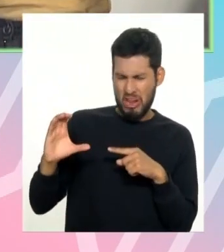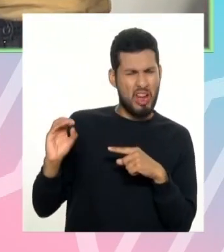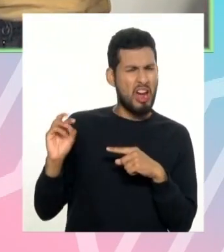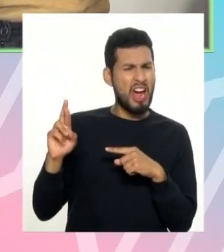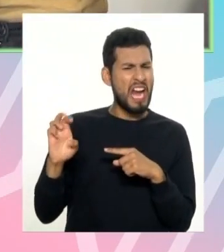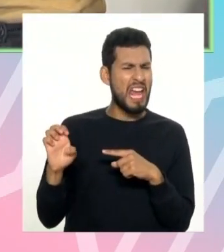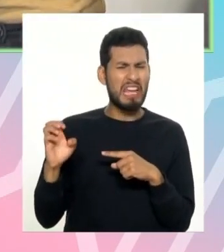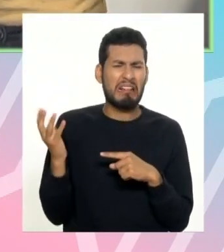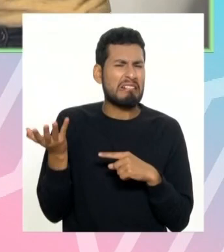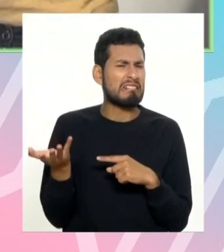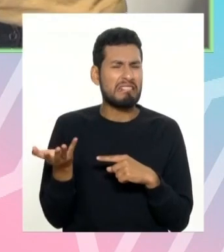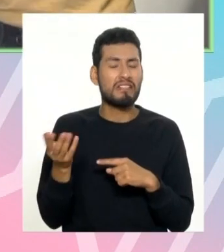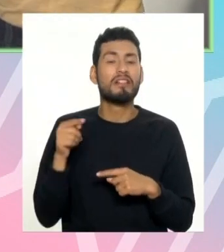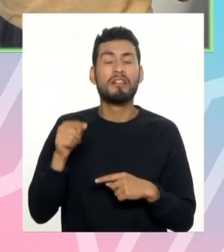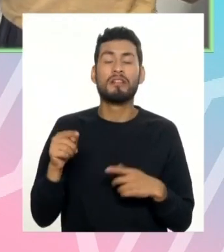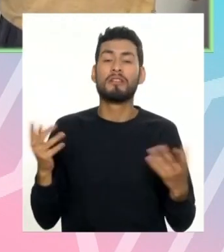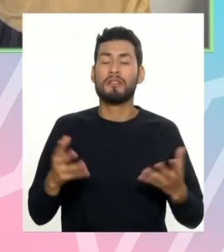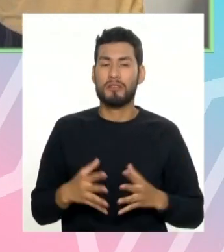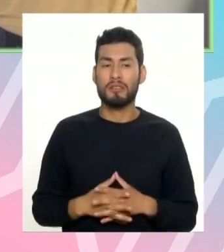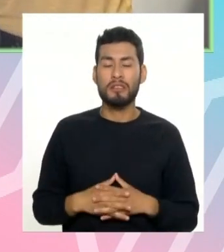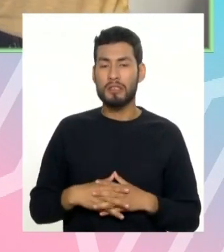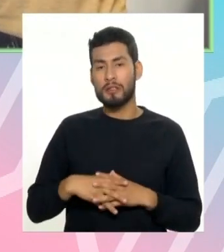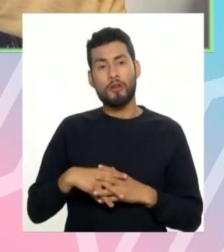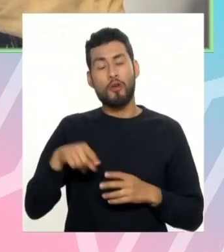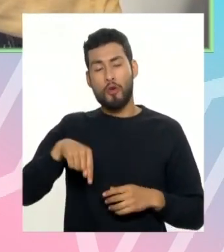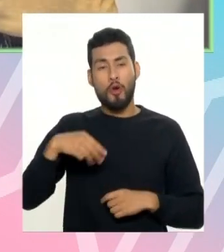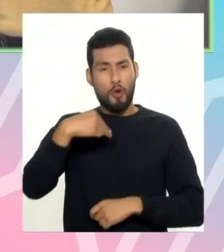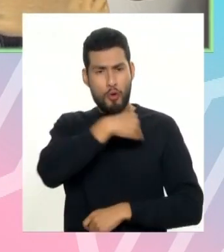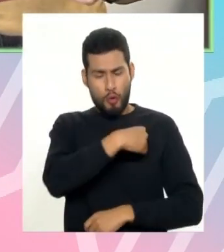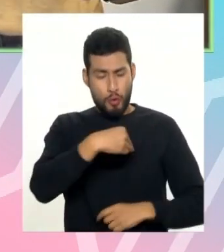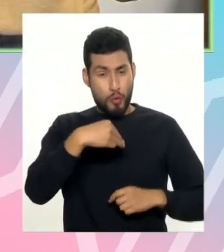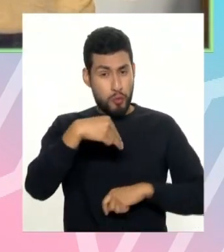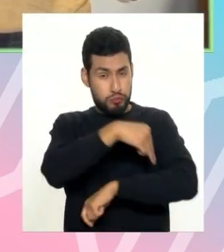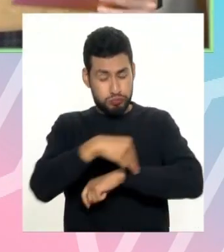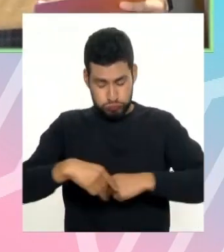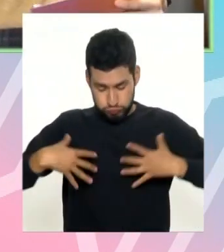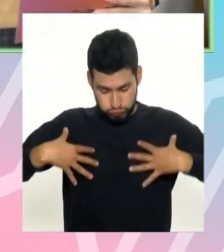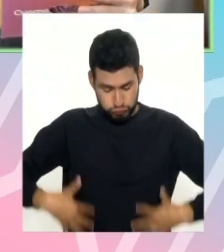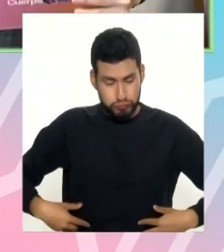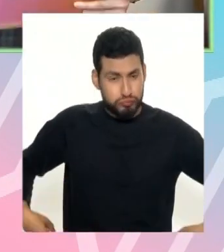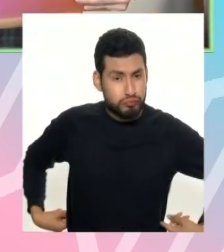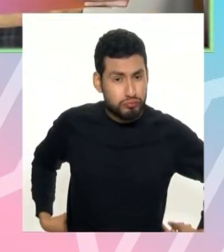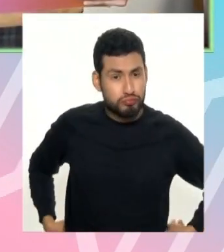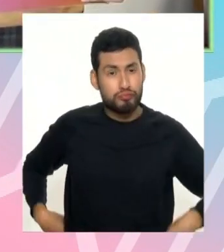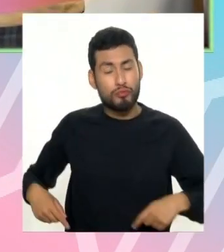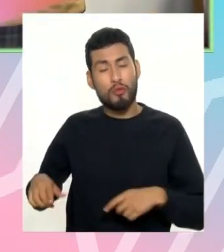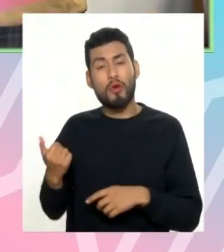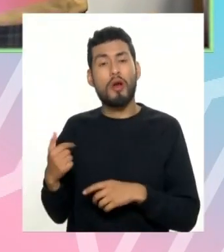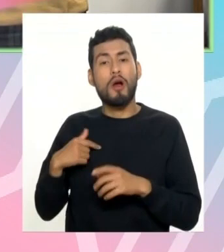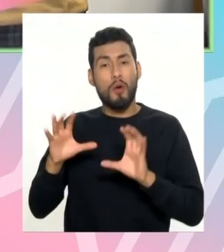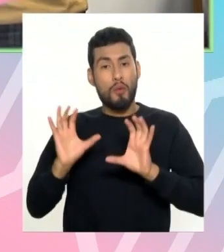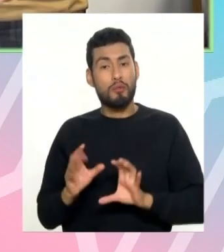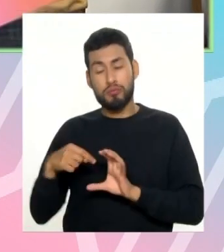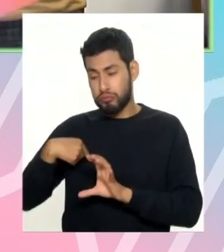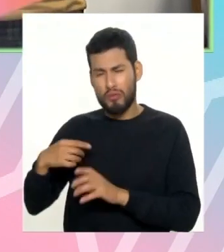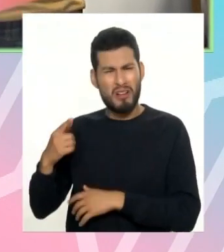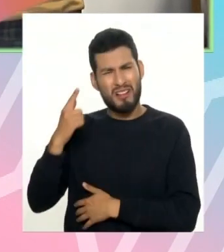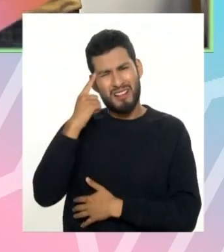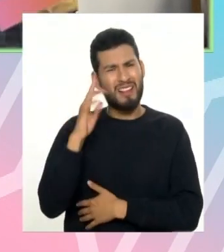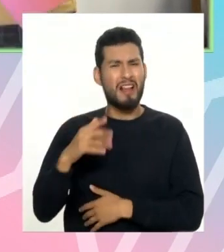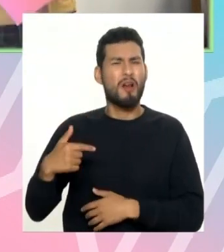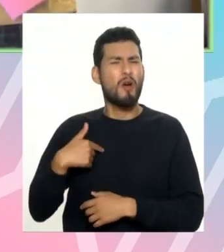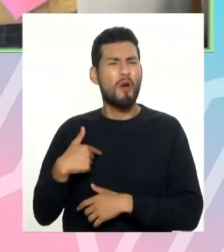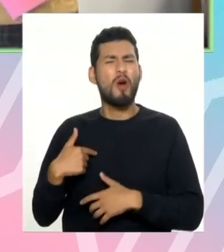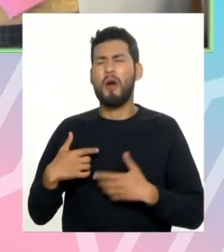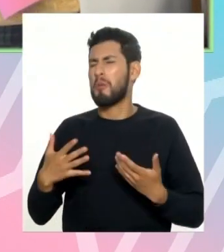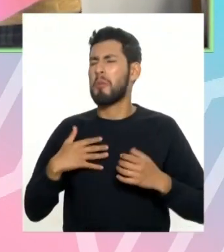core precisamente, es toda la parte que involucra músculos lumbares, abdominales, la pelvis, los glúteos. Y muchas veces la gente dice, voy a hacer